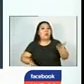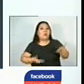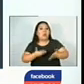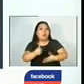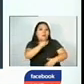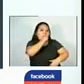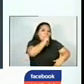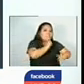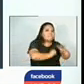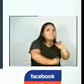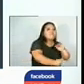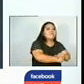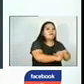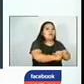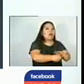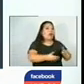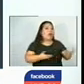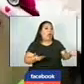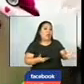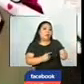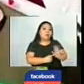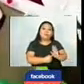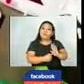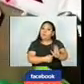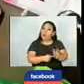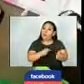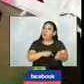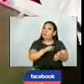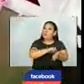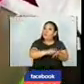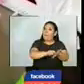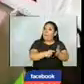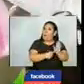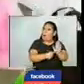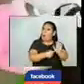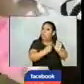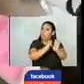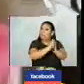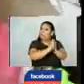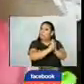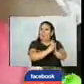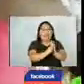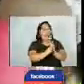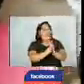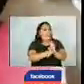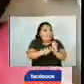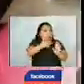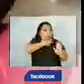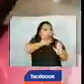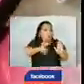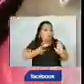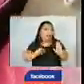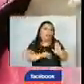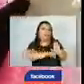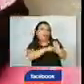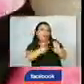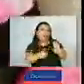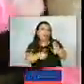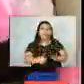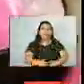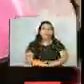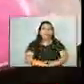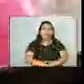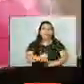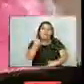mercados ilegales comercializan un tipo de droga bajo un nombre que es muy lejano de ser eso. Entonces,